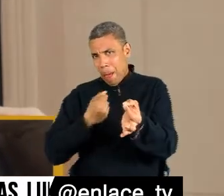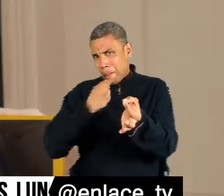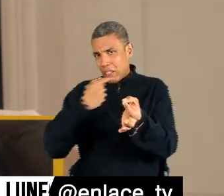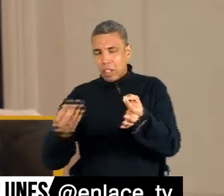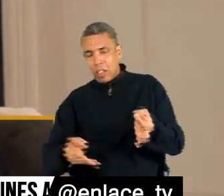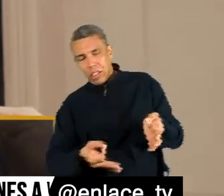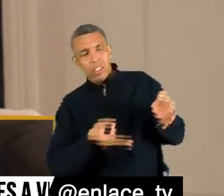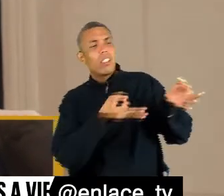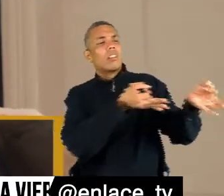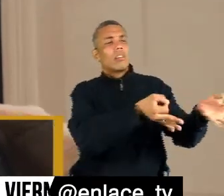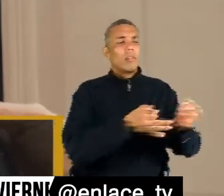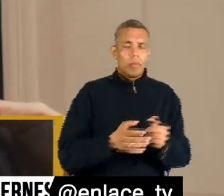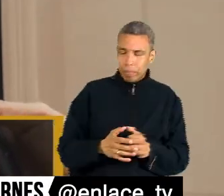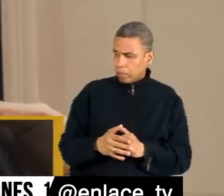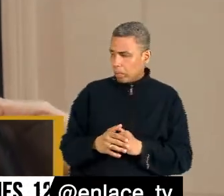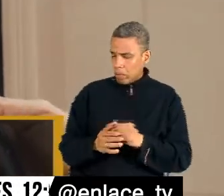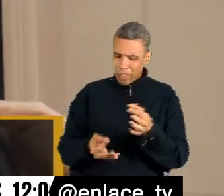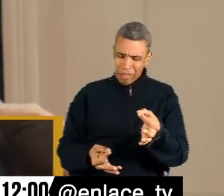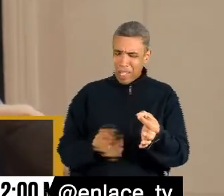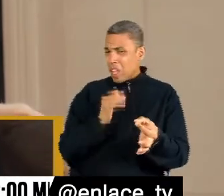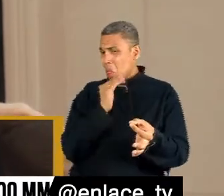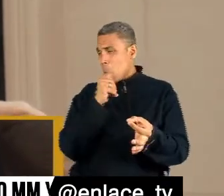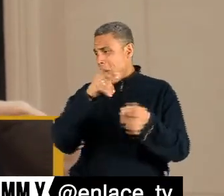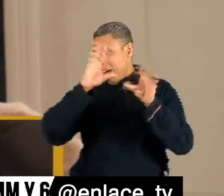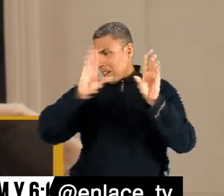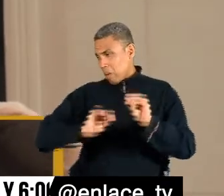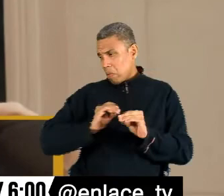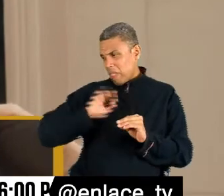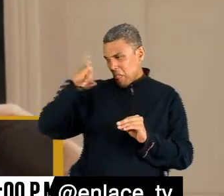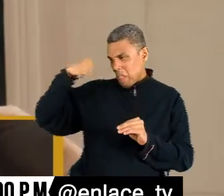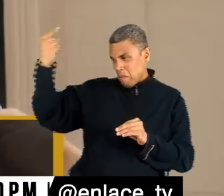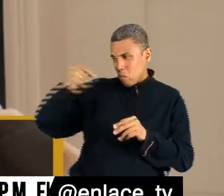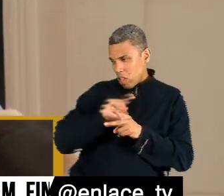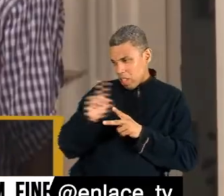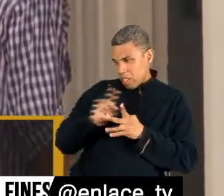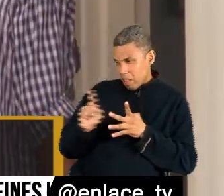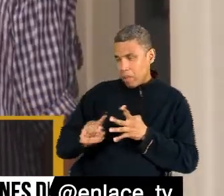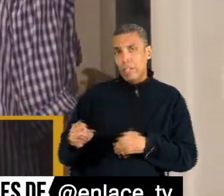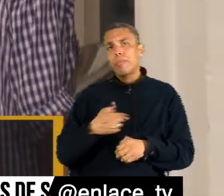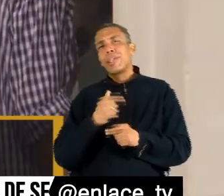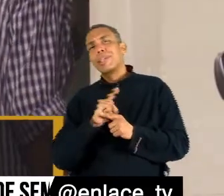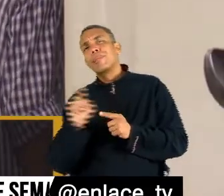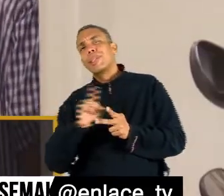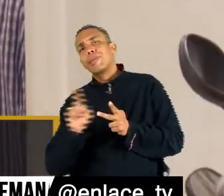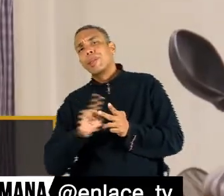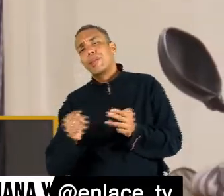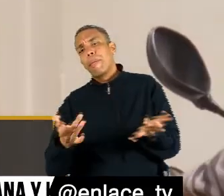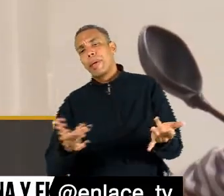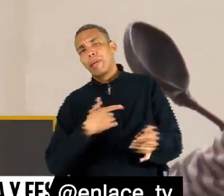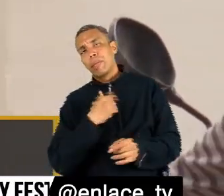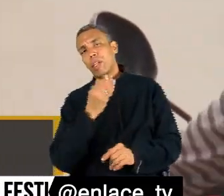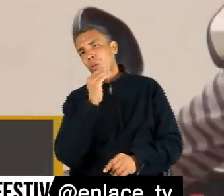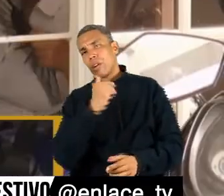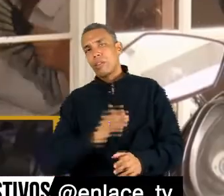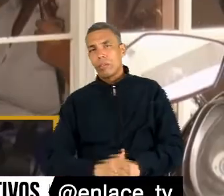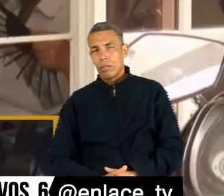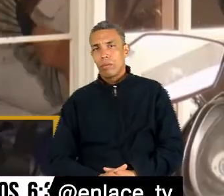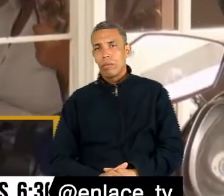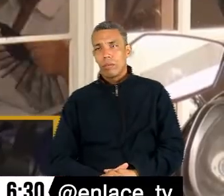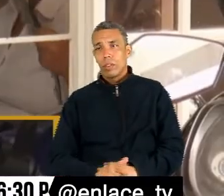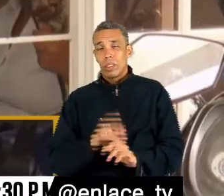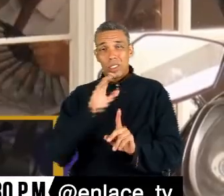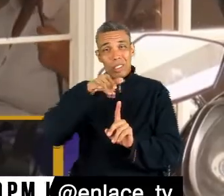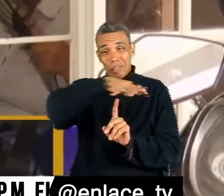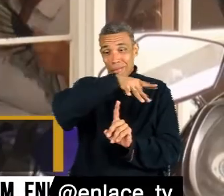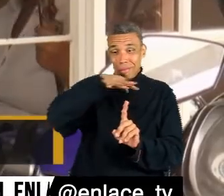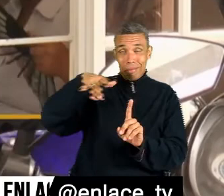semanas, a veces vamos de nuevamente y nada, que no ha llegado, qué tal, entonces... A pesar de estas condiciones nada saludables, no hay